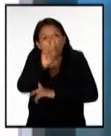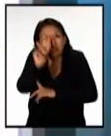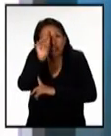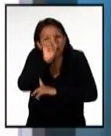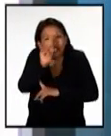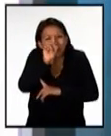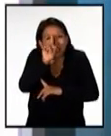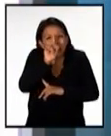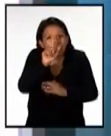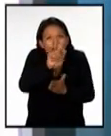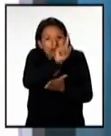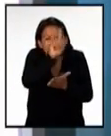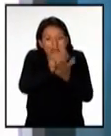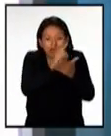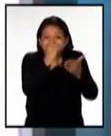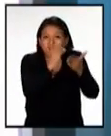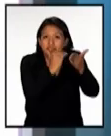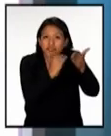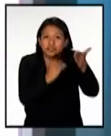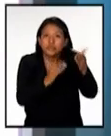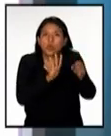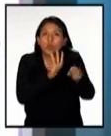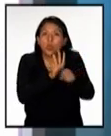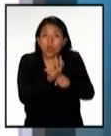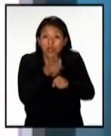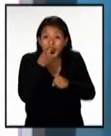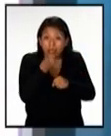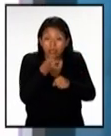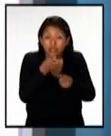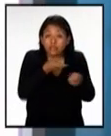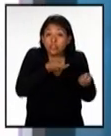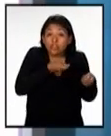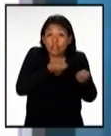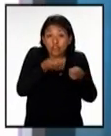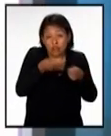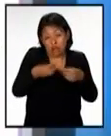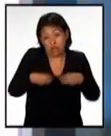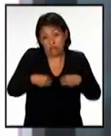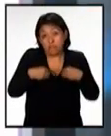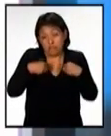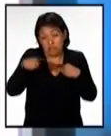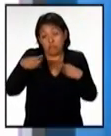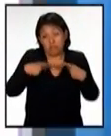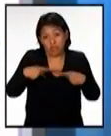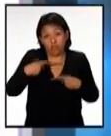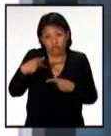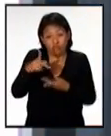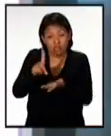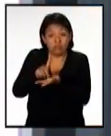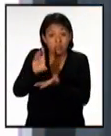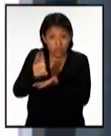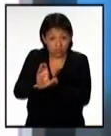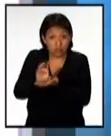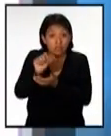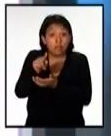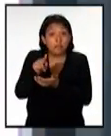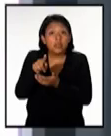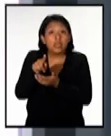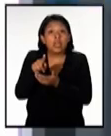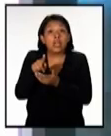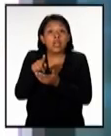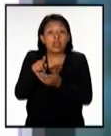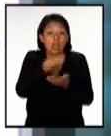son los ordenamientos jurídicos que rigen, pues de alguna manera, la vida de las personas con discapacidad y la relación